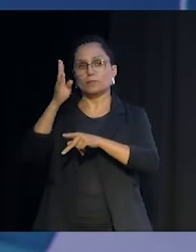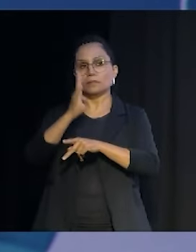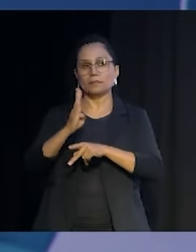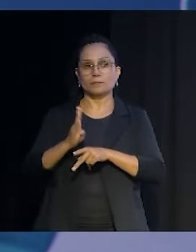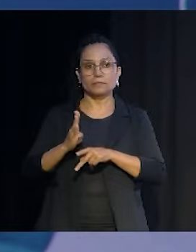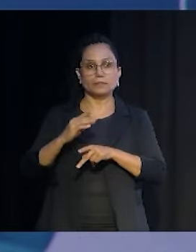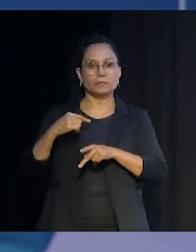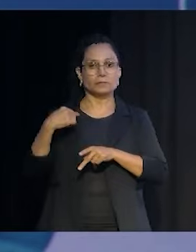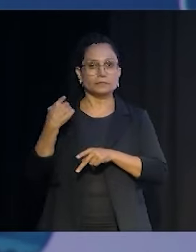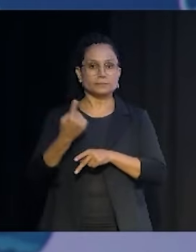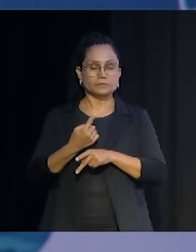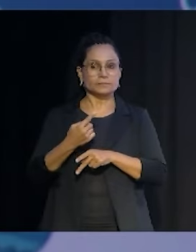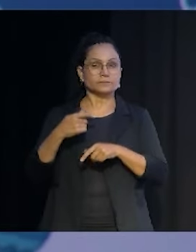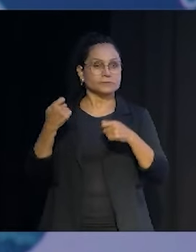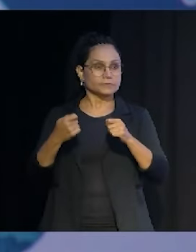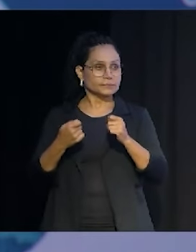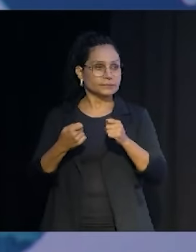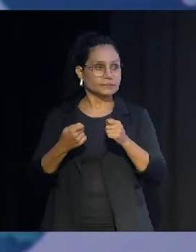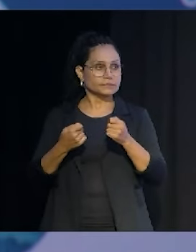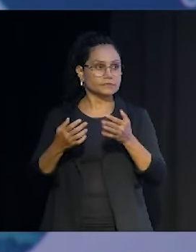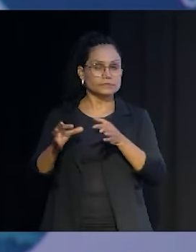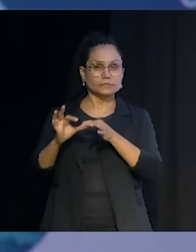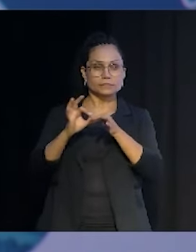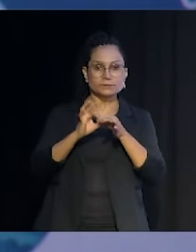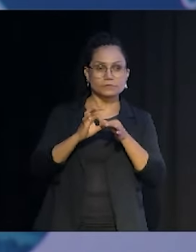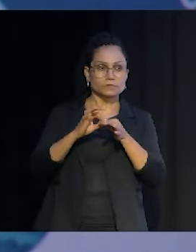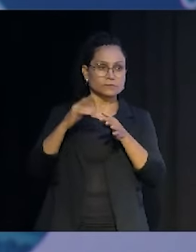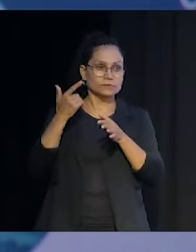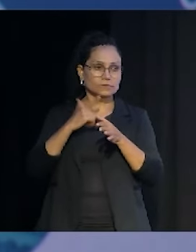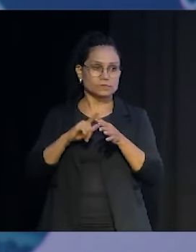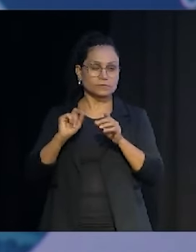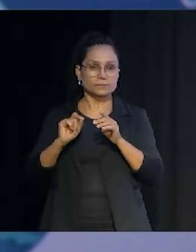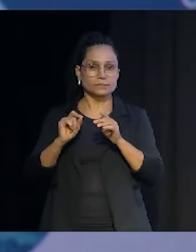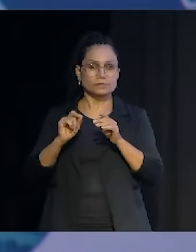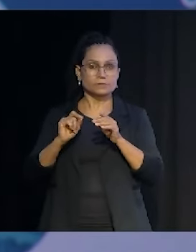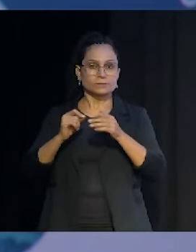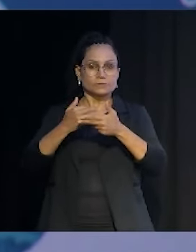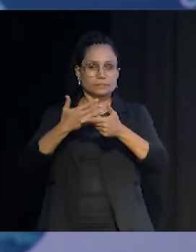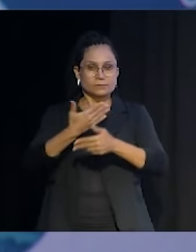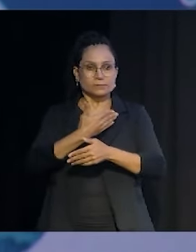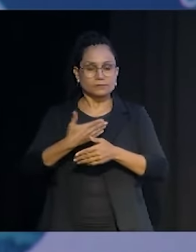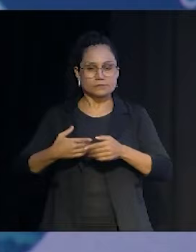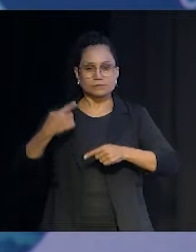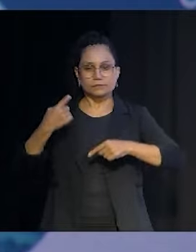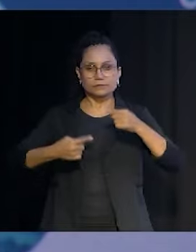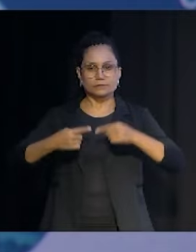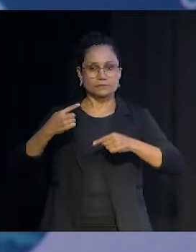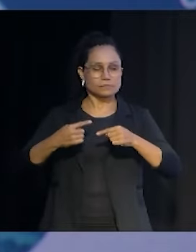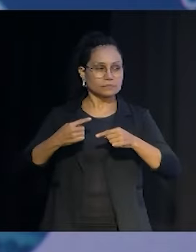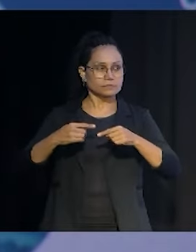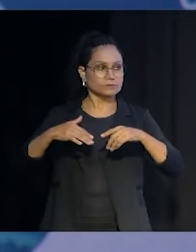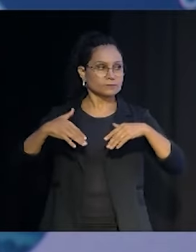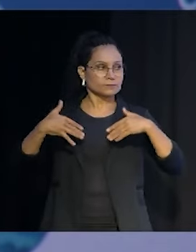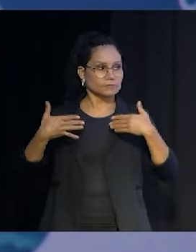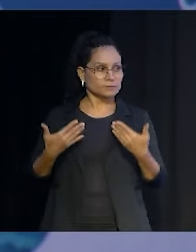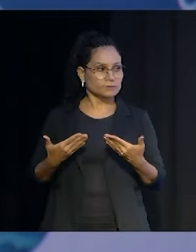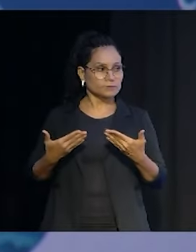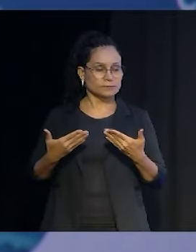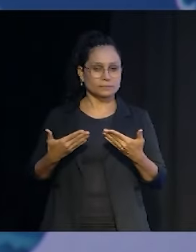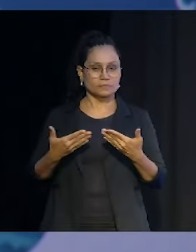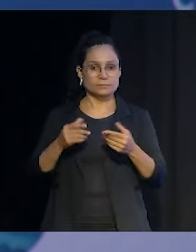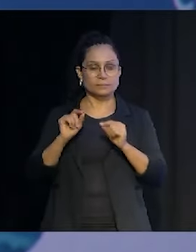Por tanto, si no hay esa relación, no hay una estructuración política. La mayoría del